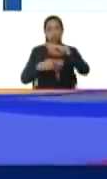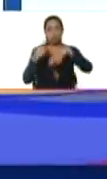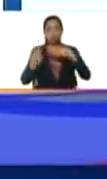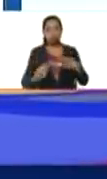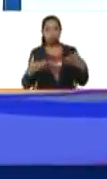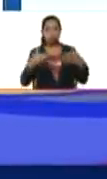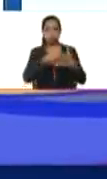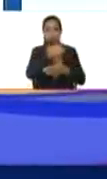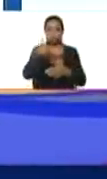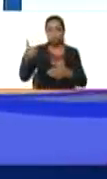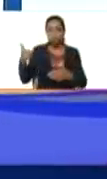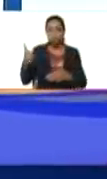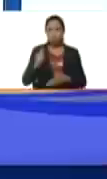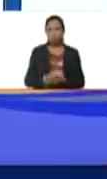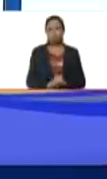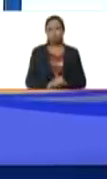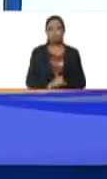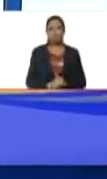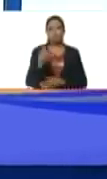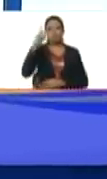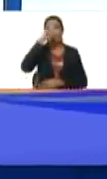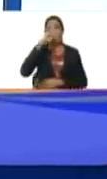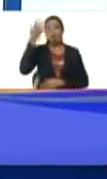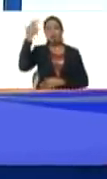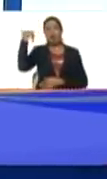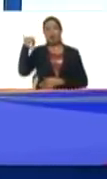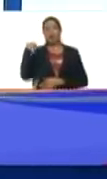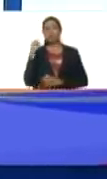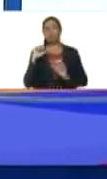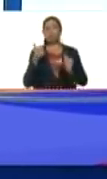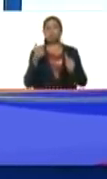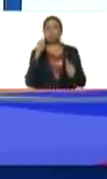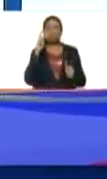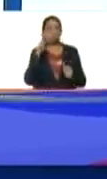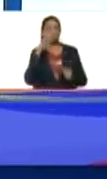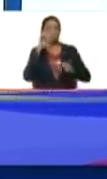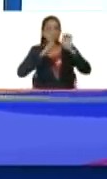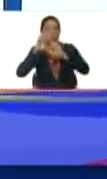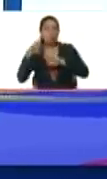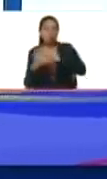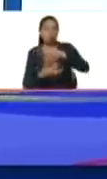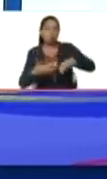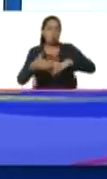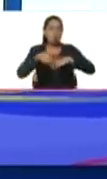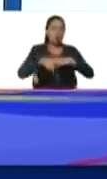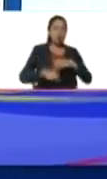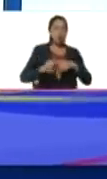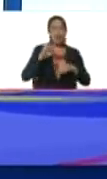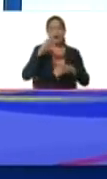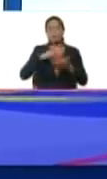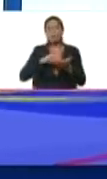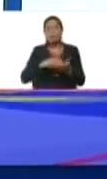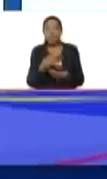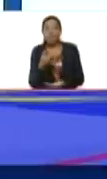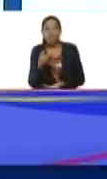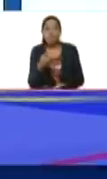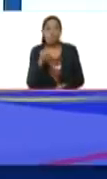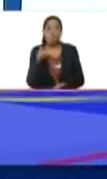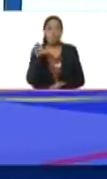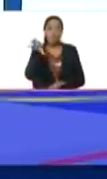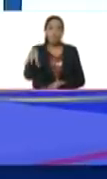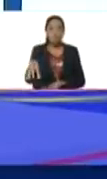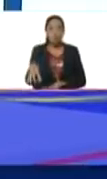Bolivariana. Presidente, hace 2 años cuando llegamos, el principal problema en el estado Miranda, incluso era de los pocos estados, el único